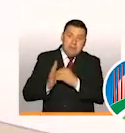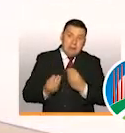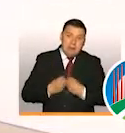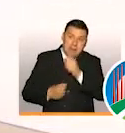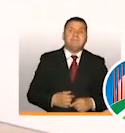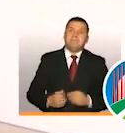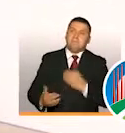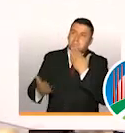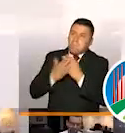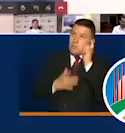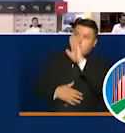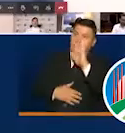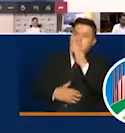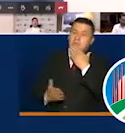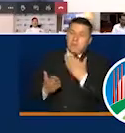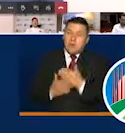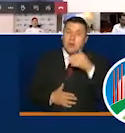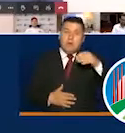habitantes presidentes